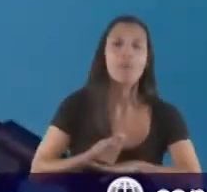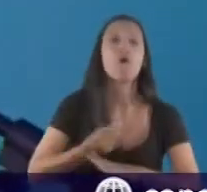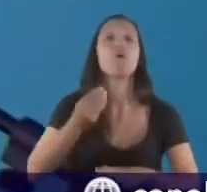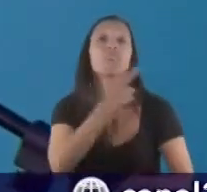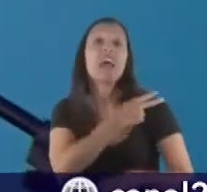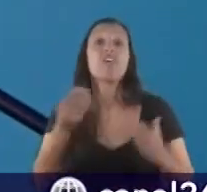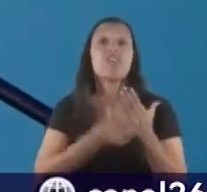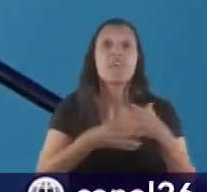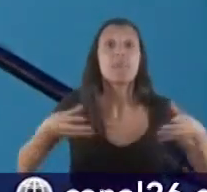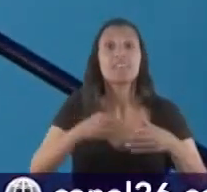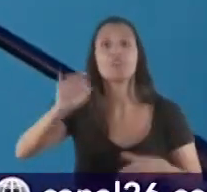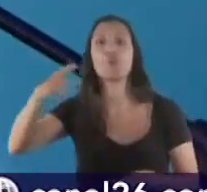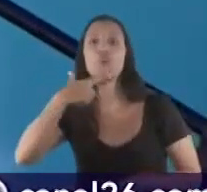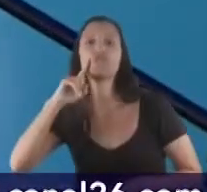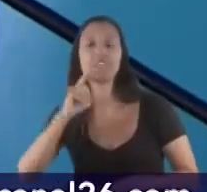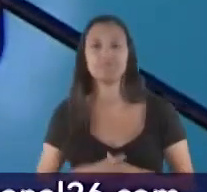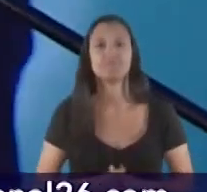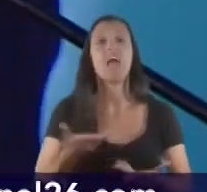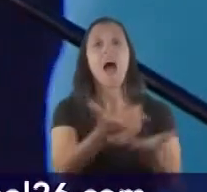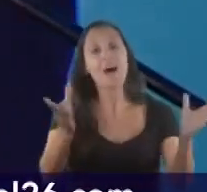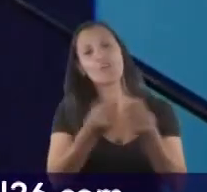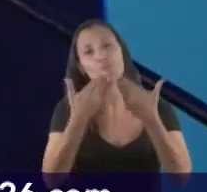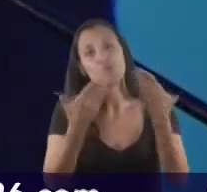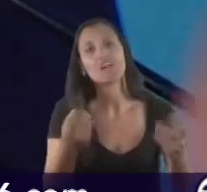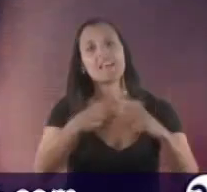ministros, Agustín Rossi. A todos muchas